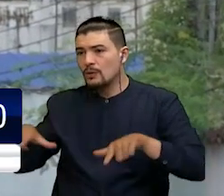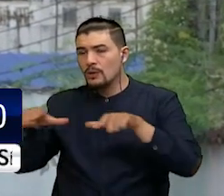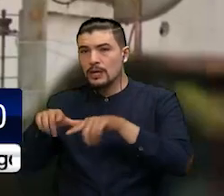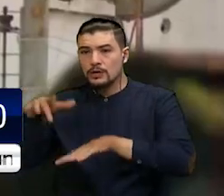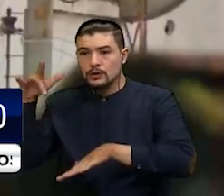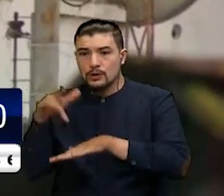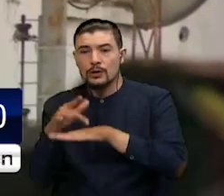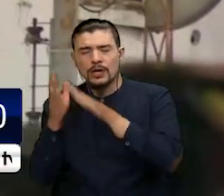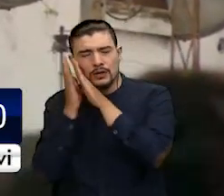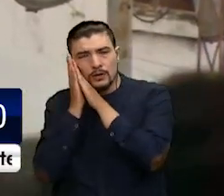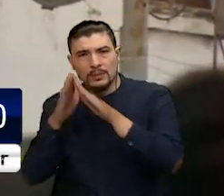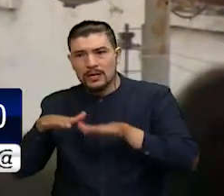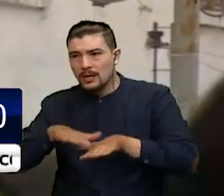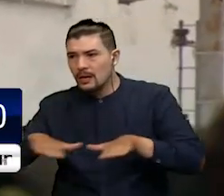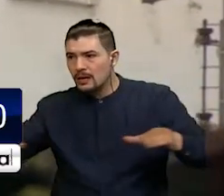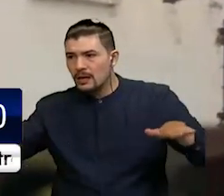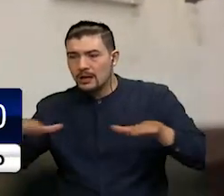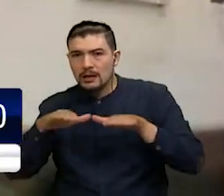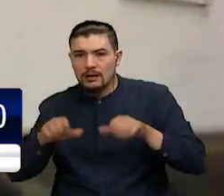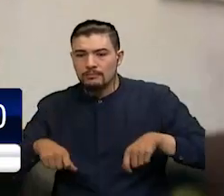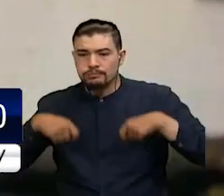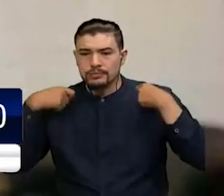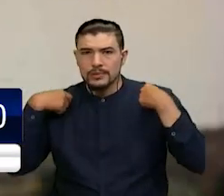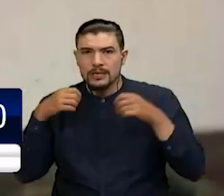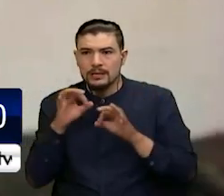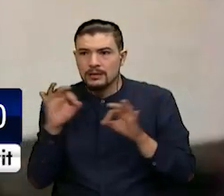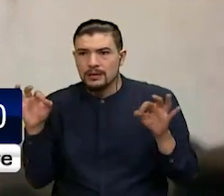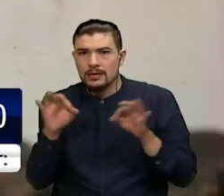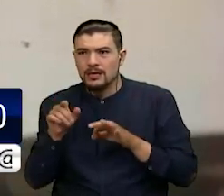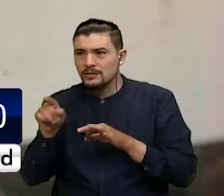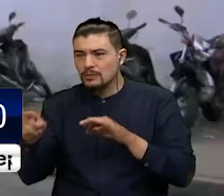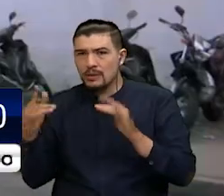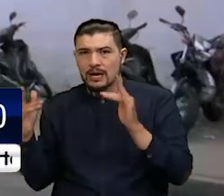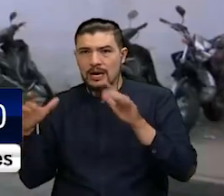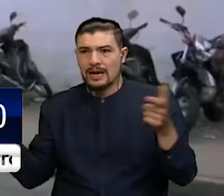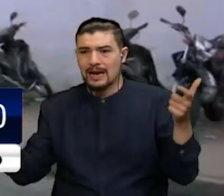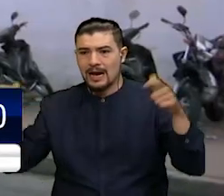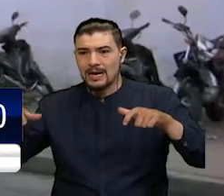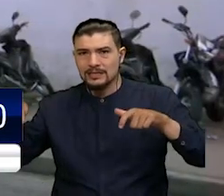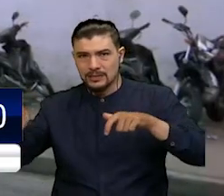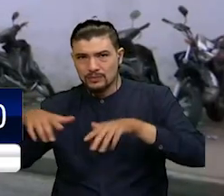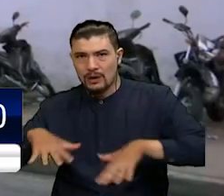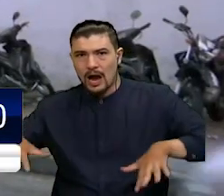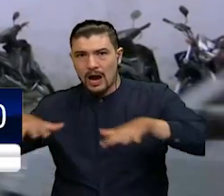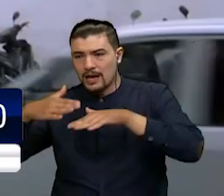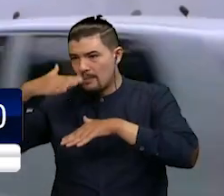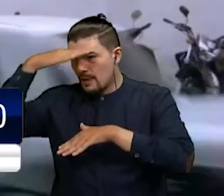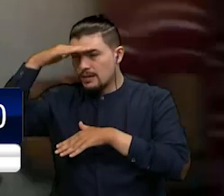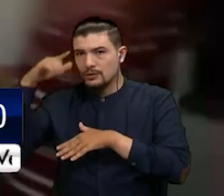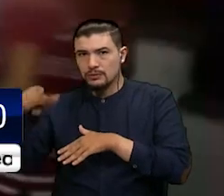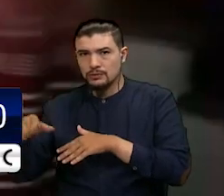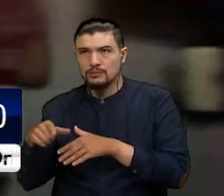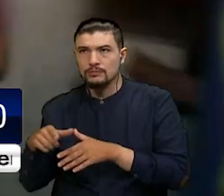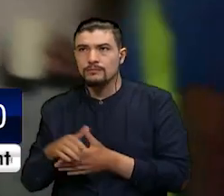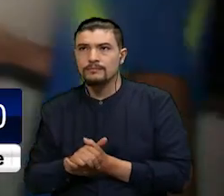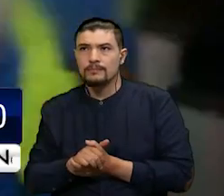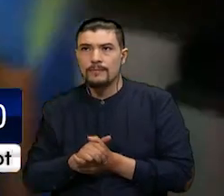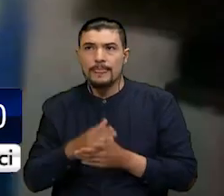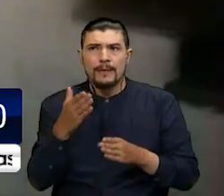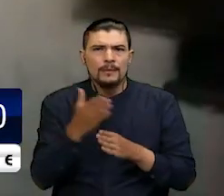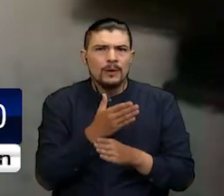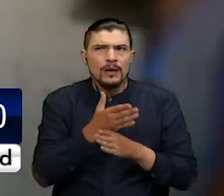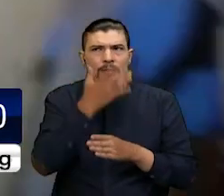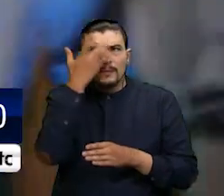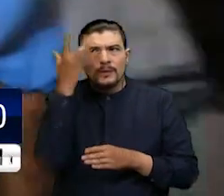en el suelo en una cancha de uno de los de los patios en nuevos horizontes el problema